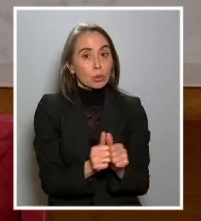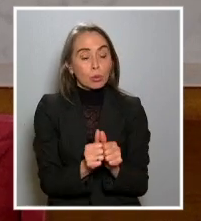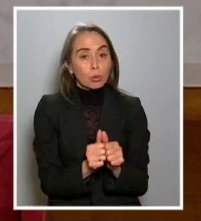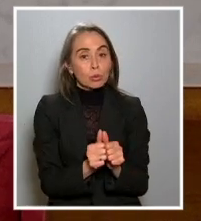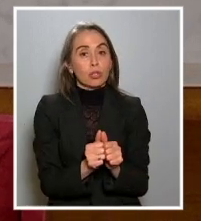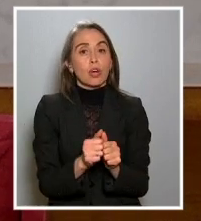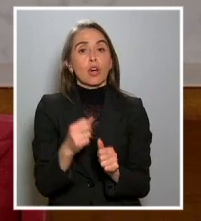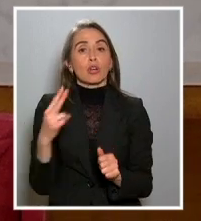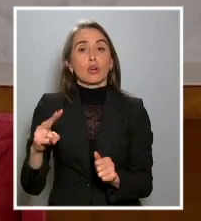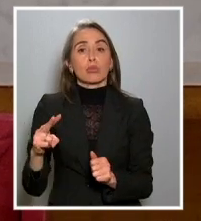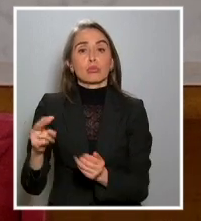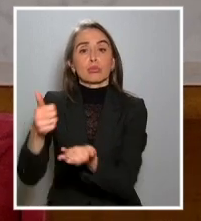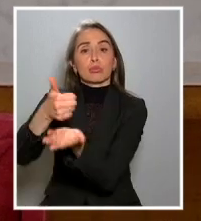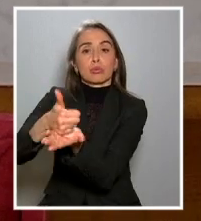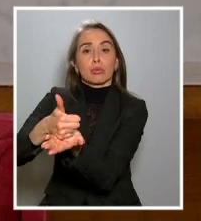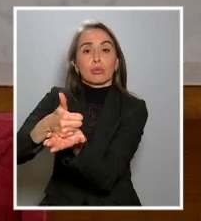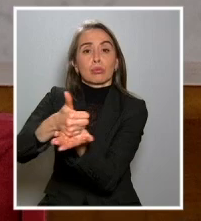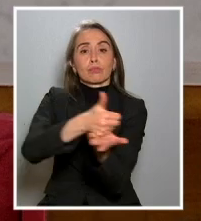sus gobiernos locales.